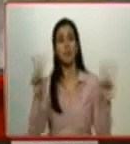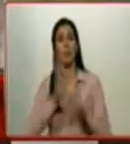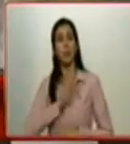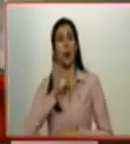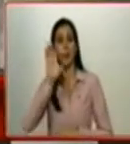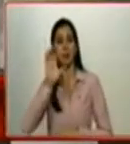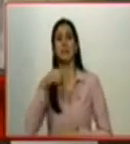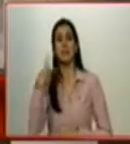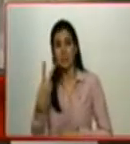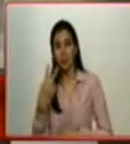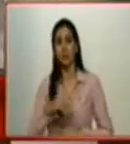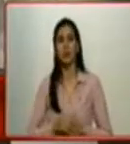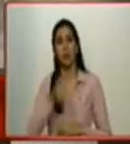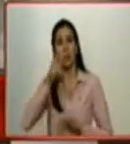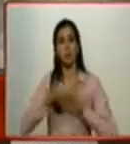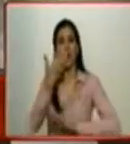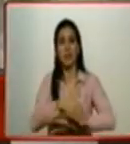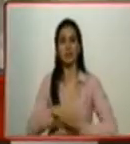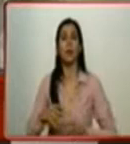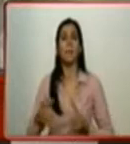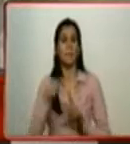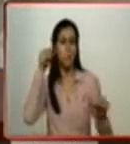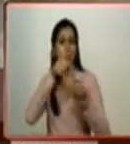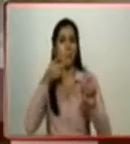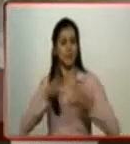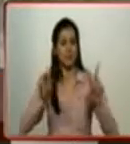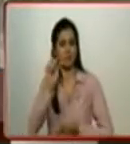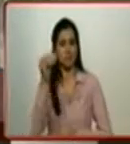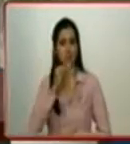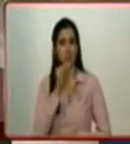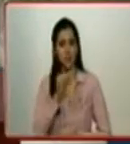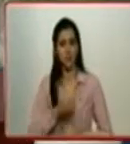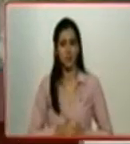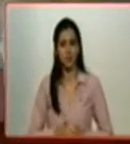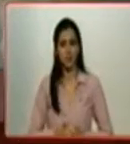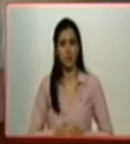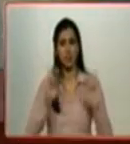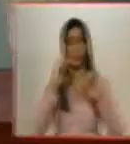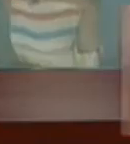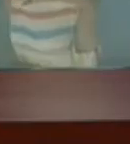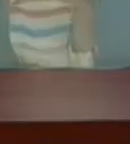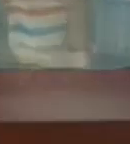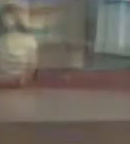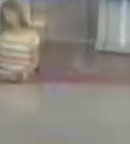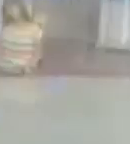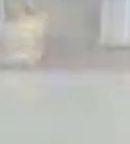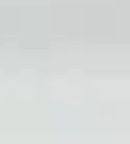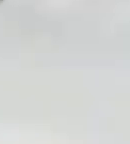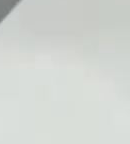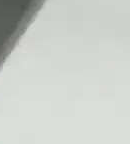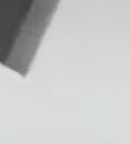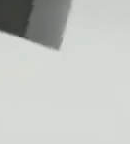y la Segunda, el pueblo en la calle por la paz. No se aparten, ya regresamos con más información en materia internacional.